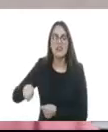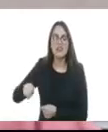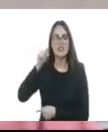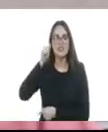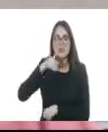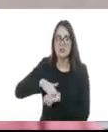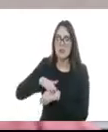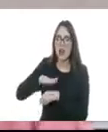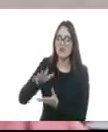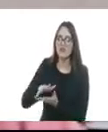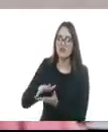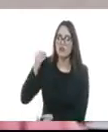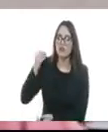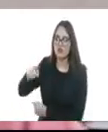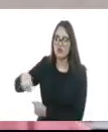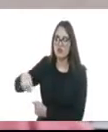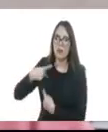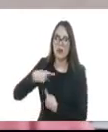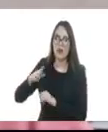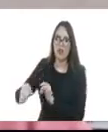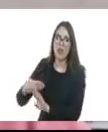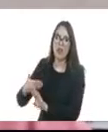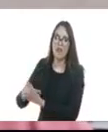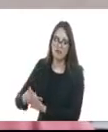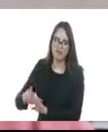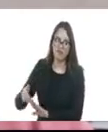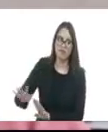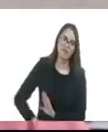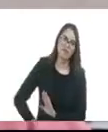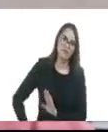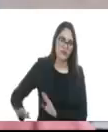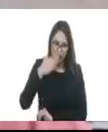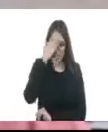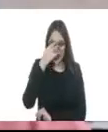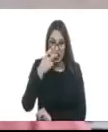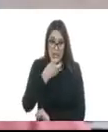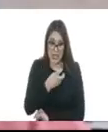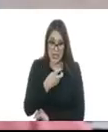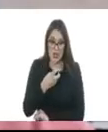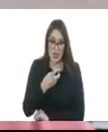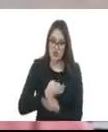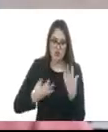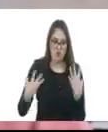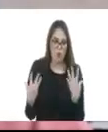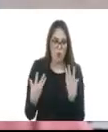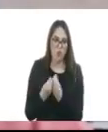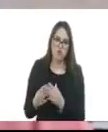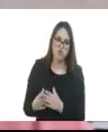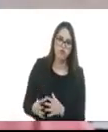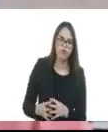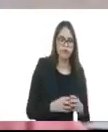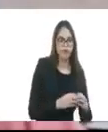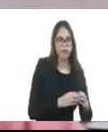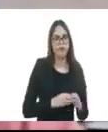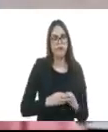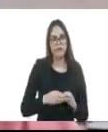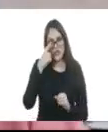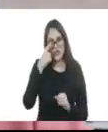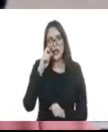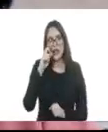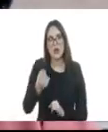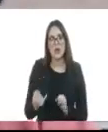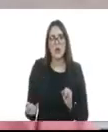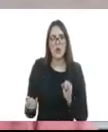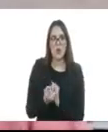Como sabemos, este es un esfuerzo colectivo en el que ha sido impulsado y han tomado parte